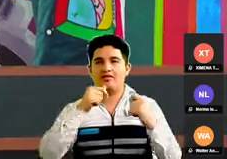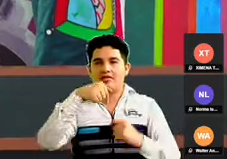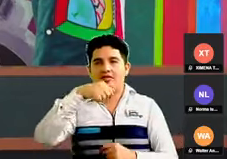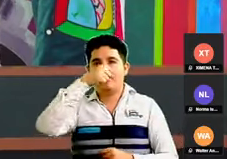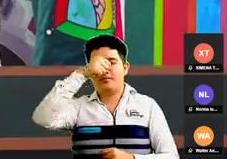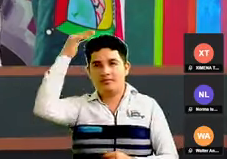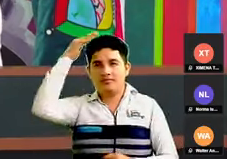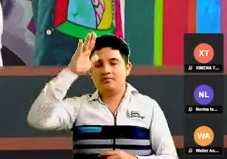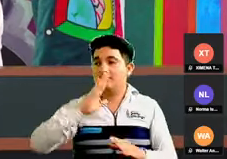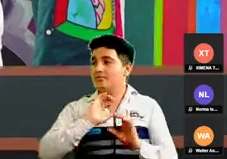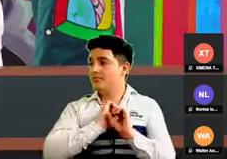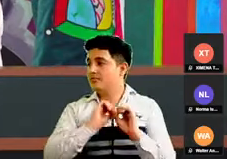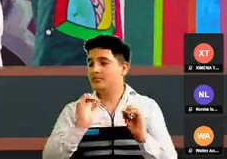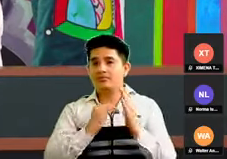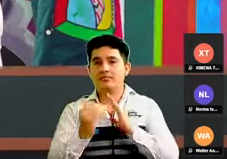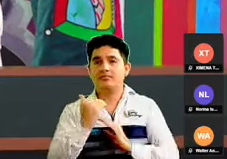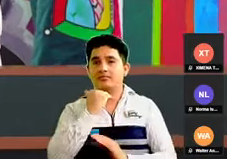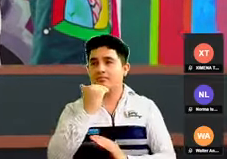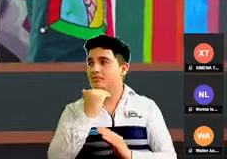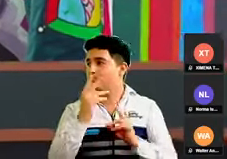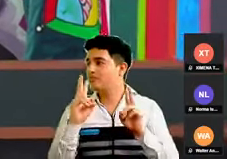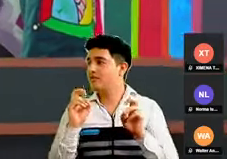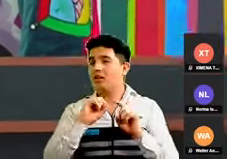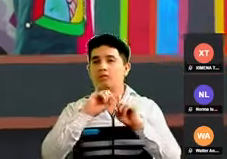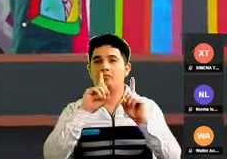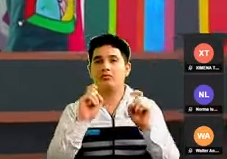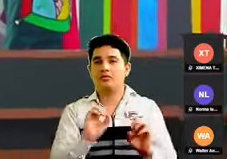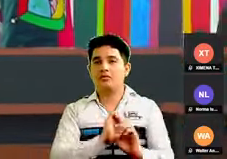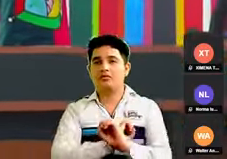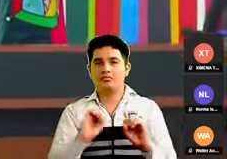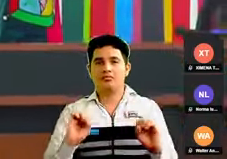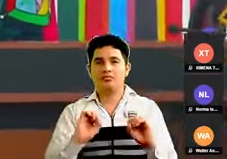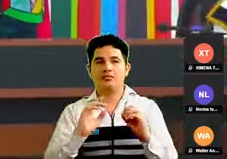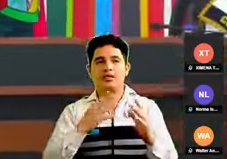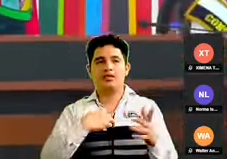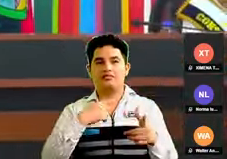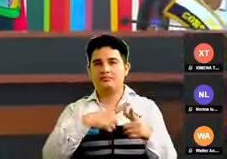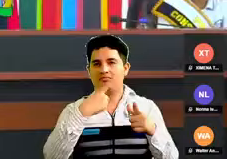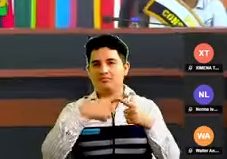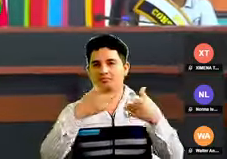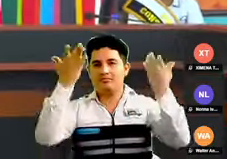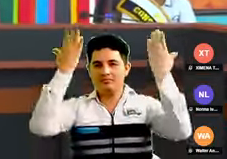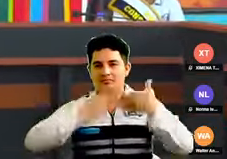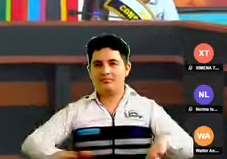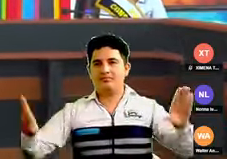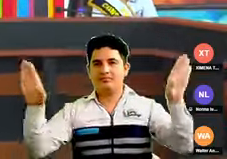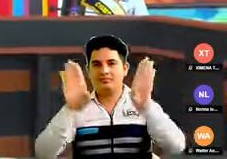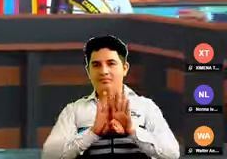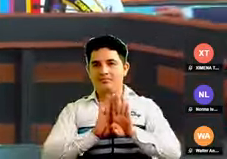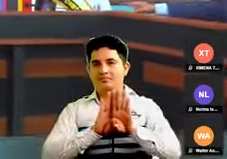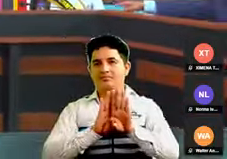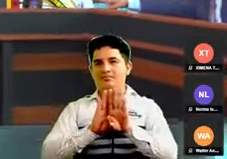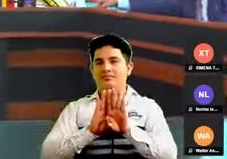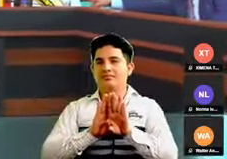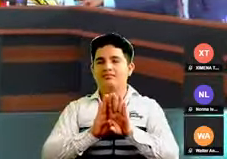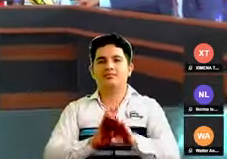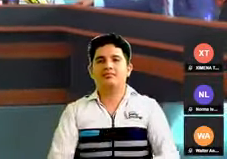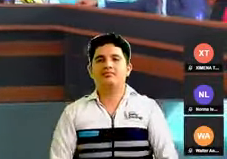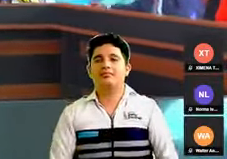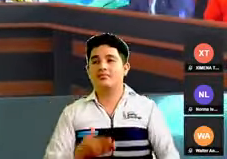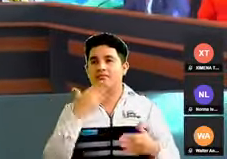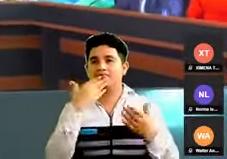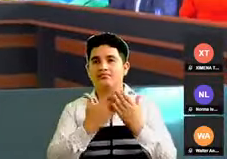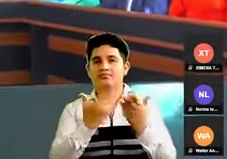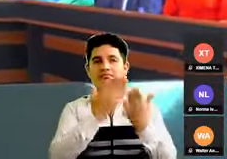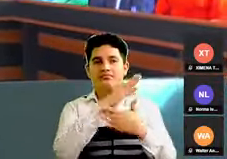sáchila. Sin más preguntas, sin más intervenciones, pues procedemos a clausurar la presente sesión de consejo,